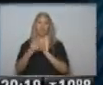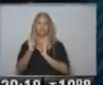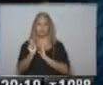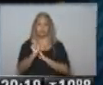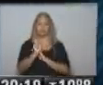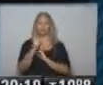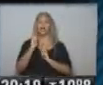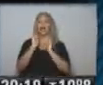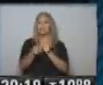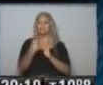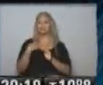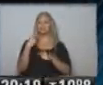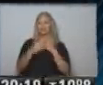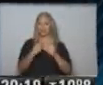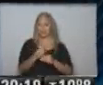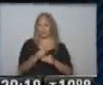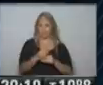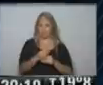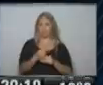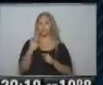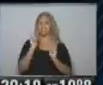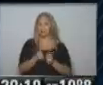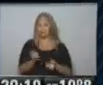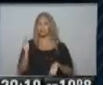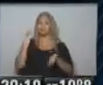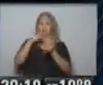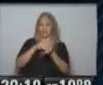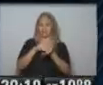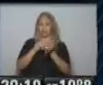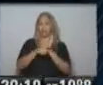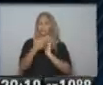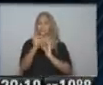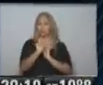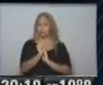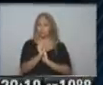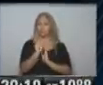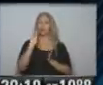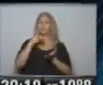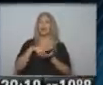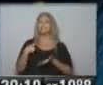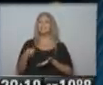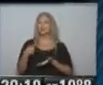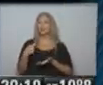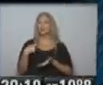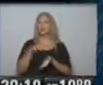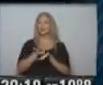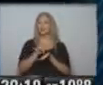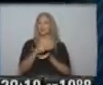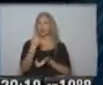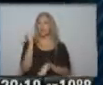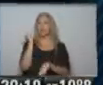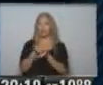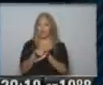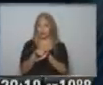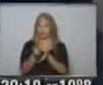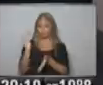el monto de esta asignación por hijo y prenatal por 3 meses. Y un seguro de desempleo con un pago